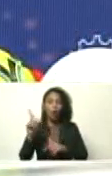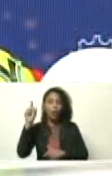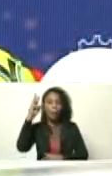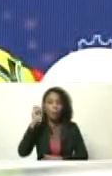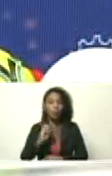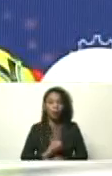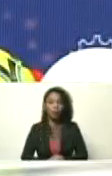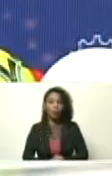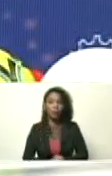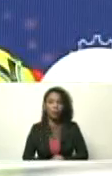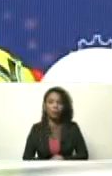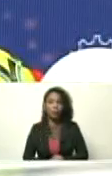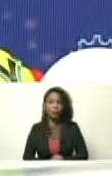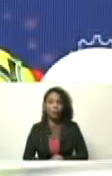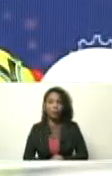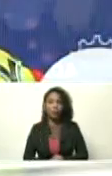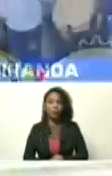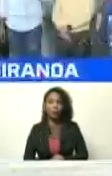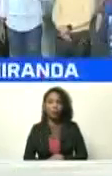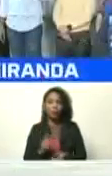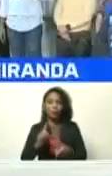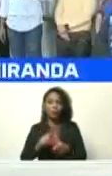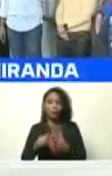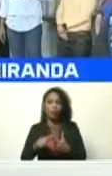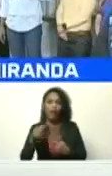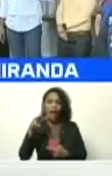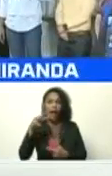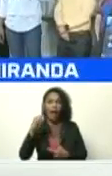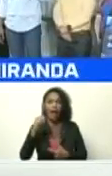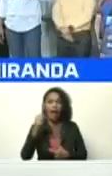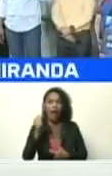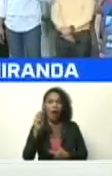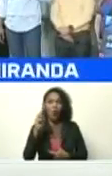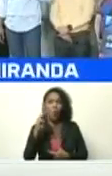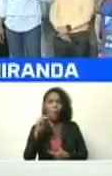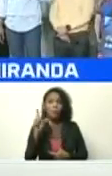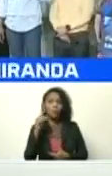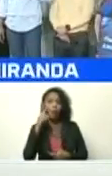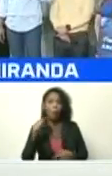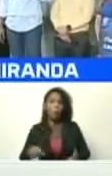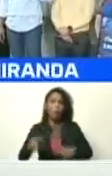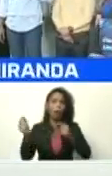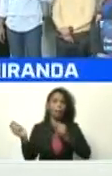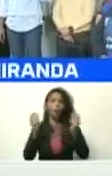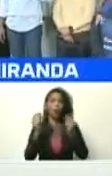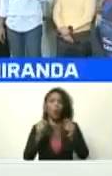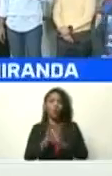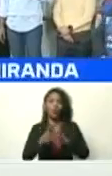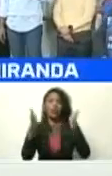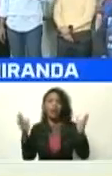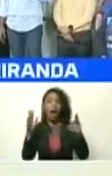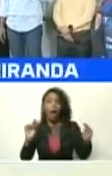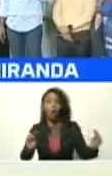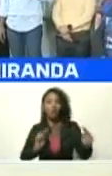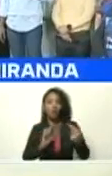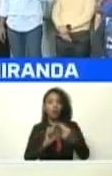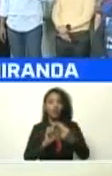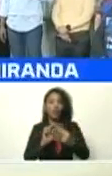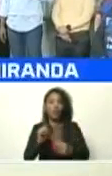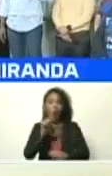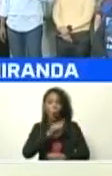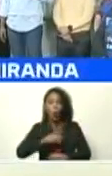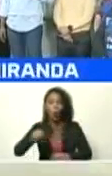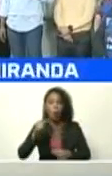Petare. Y entonces Naúl le riposta, bueno, está bien. Vamos a hacer un gran encuentro de los golfeados.